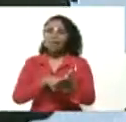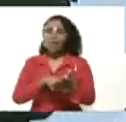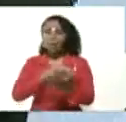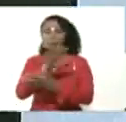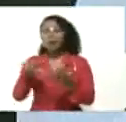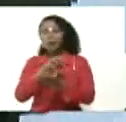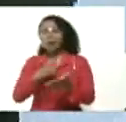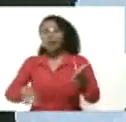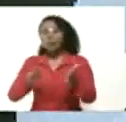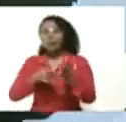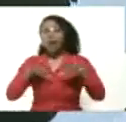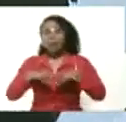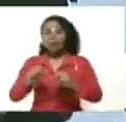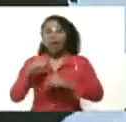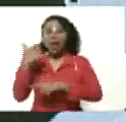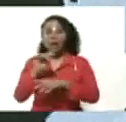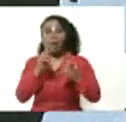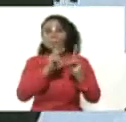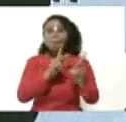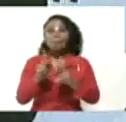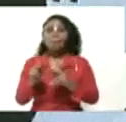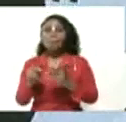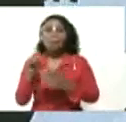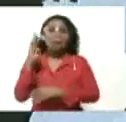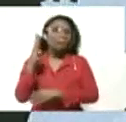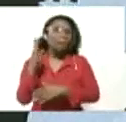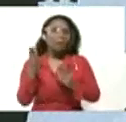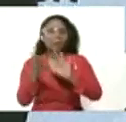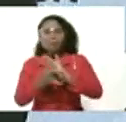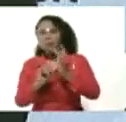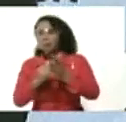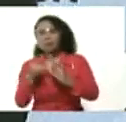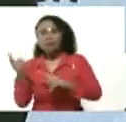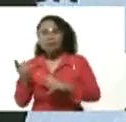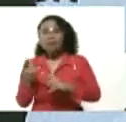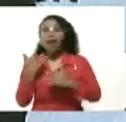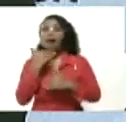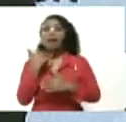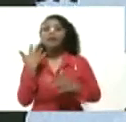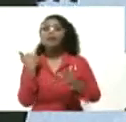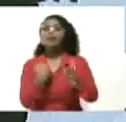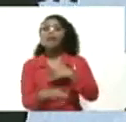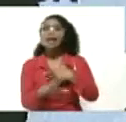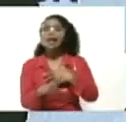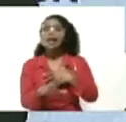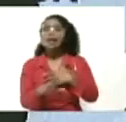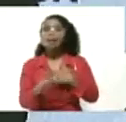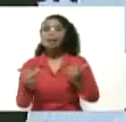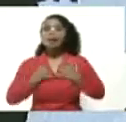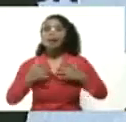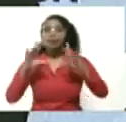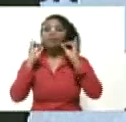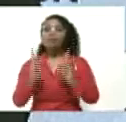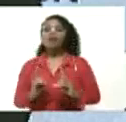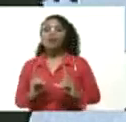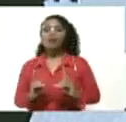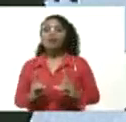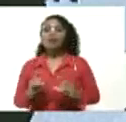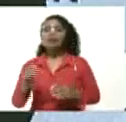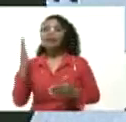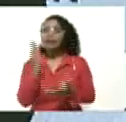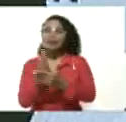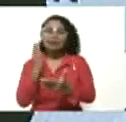en el capitalismo, siempre hay un plan B, que es alguna salida autoritaria. Siempre,